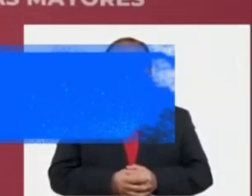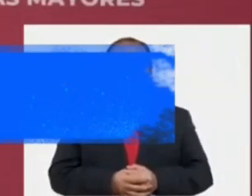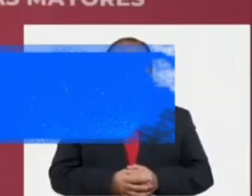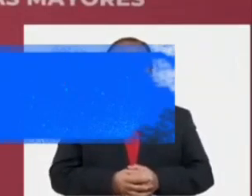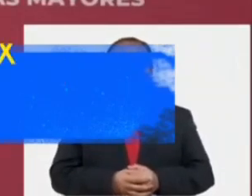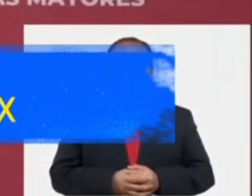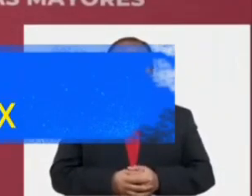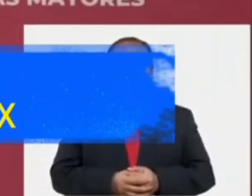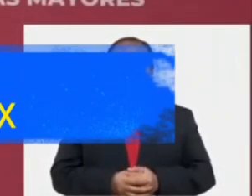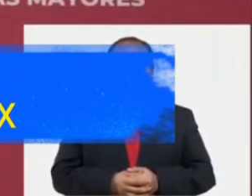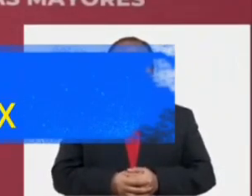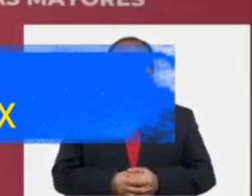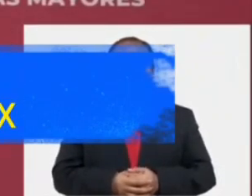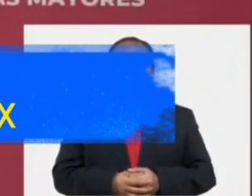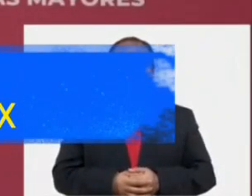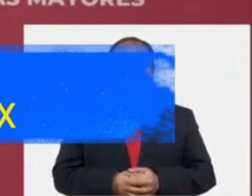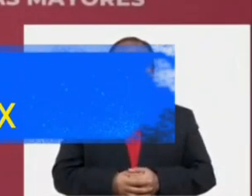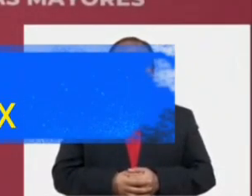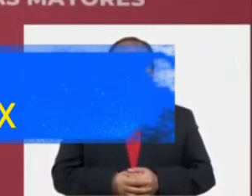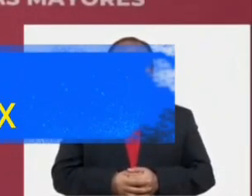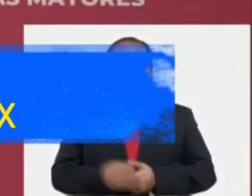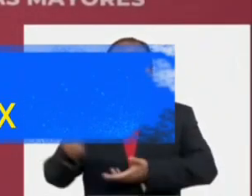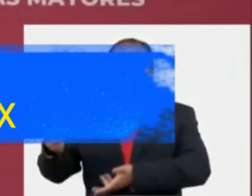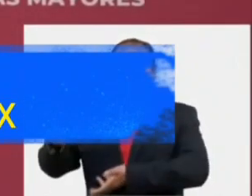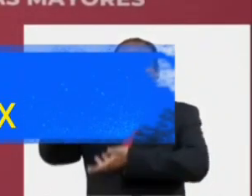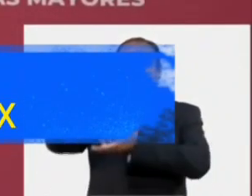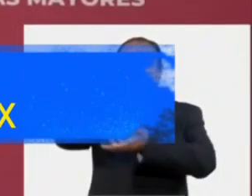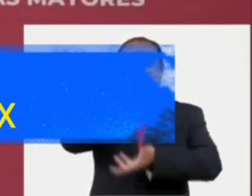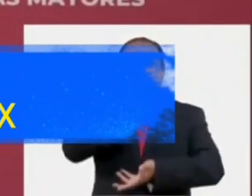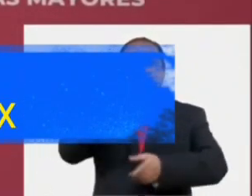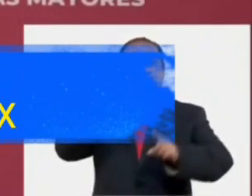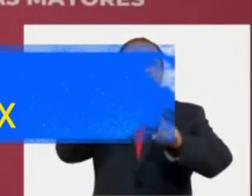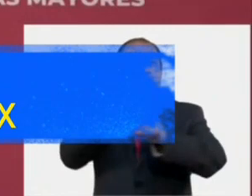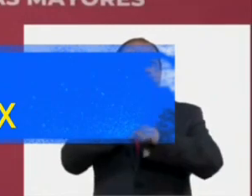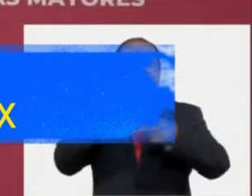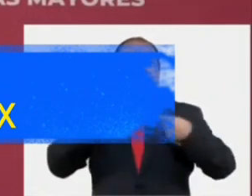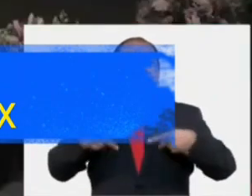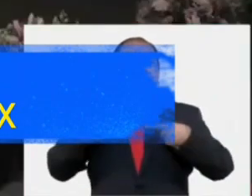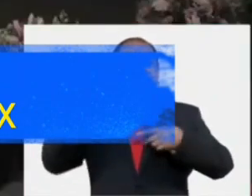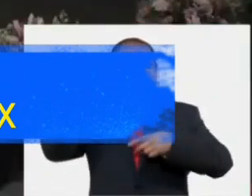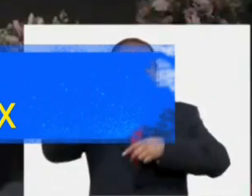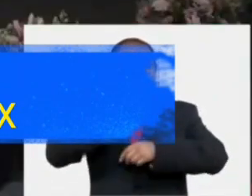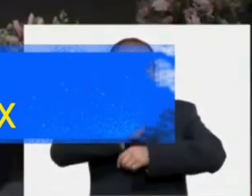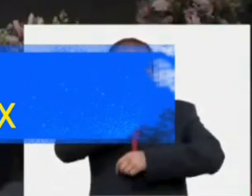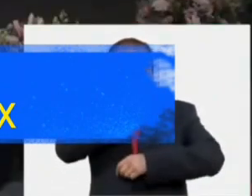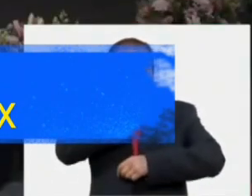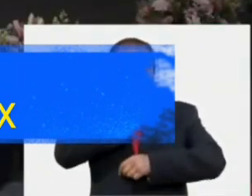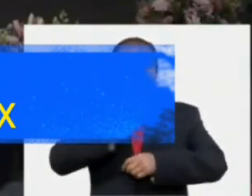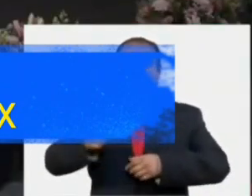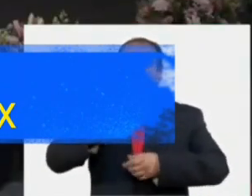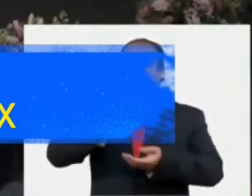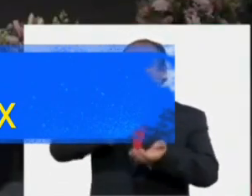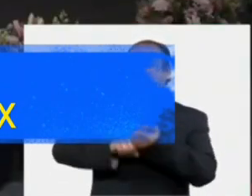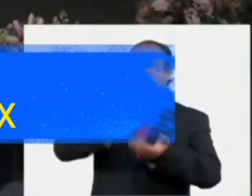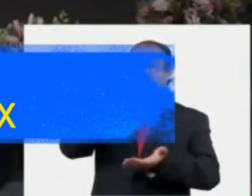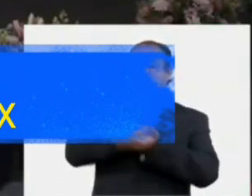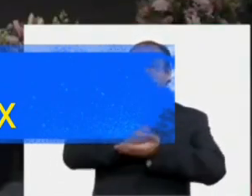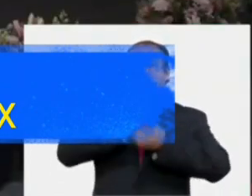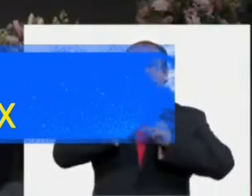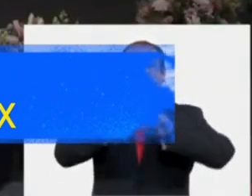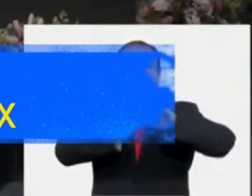de recursos que se destinan a los adultos mayores en la ciudad y en todo el país